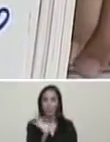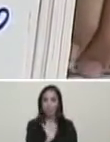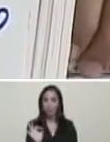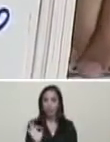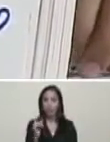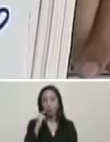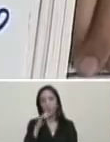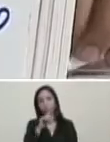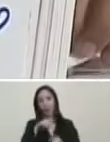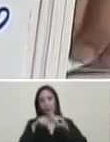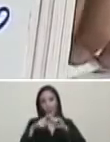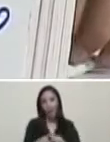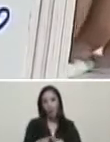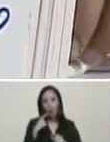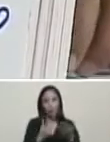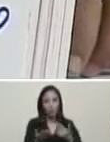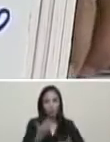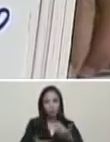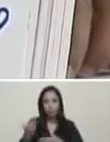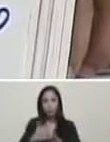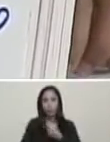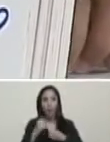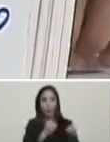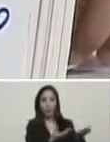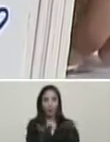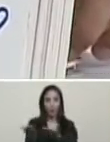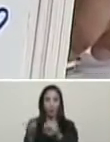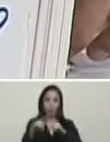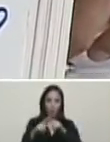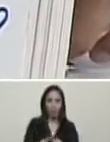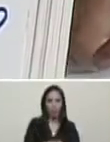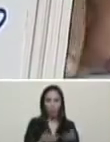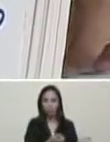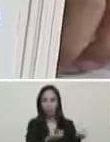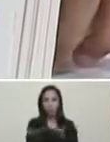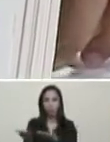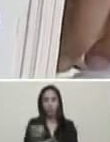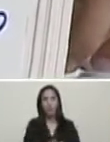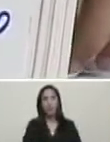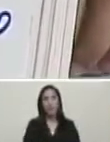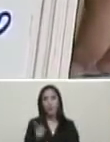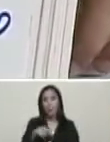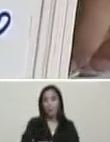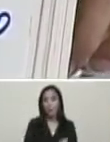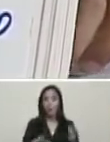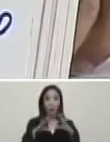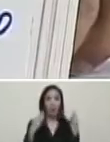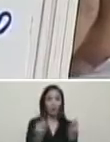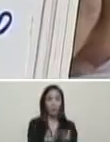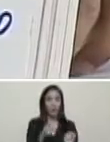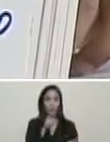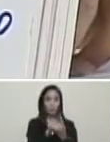0.14% de lo que distribuimos, entregamos y el mercado que le llevamos a los hogares venezolanos